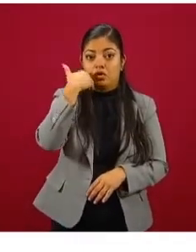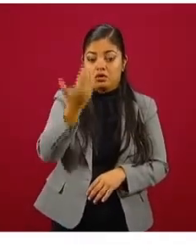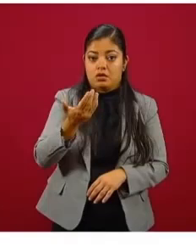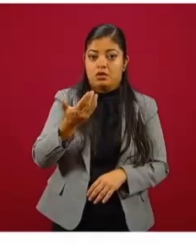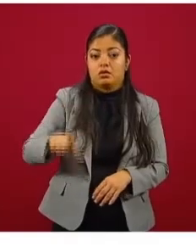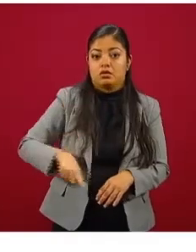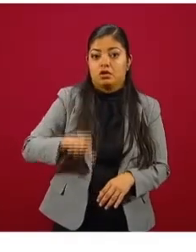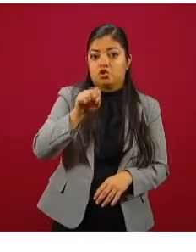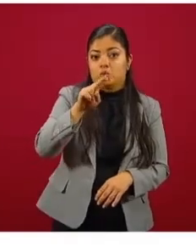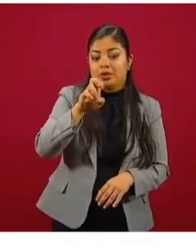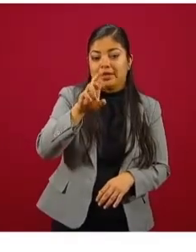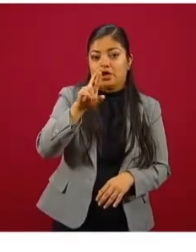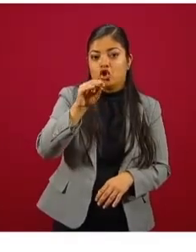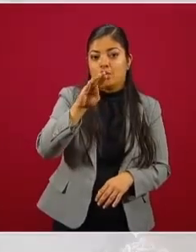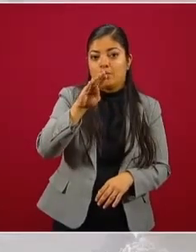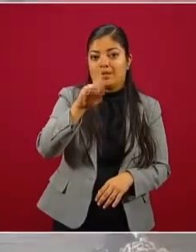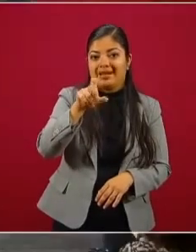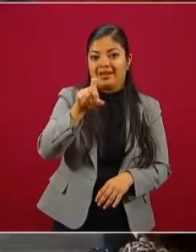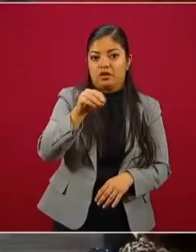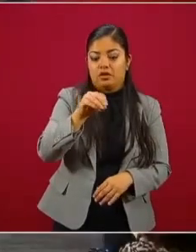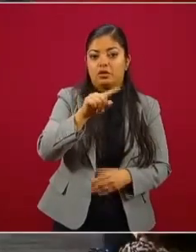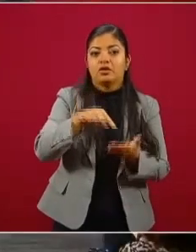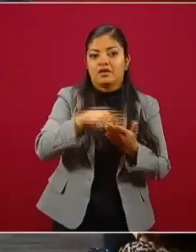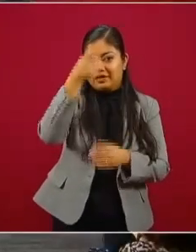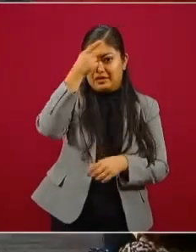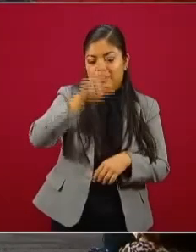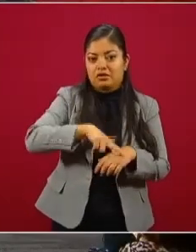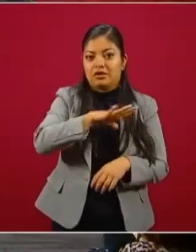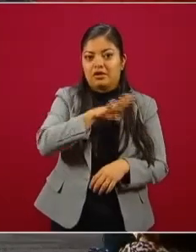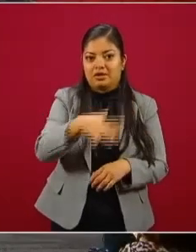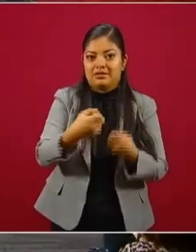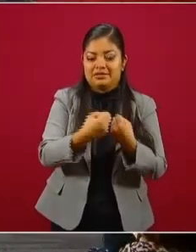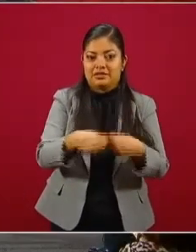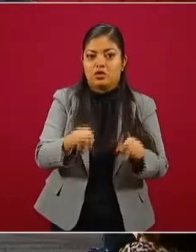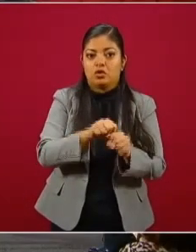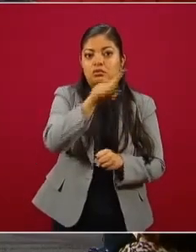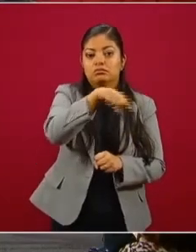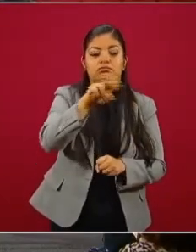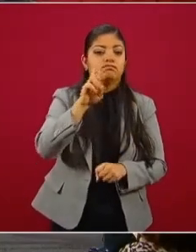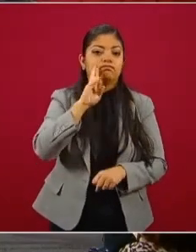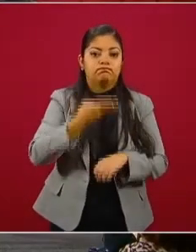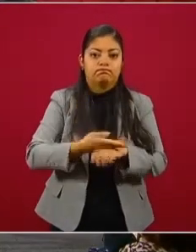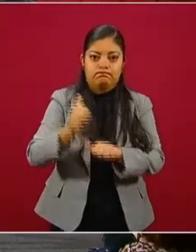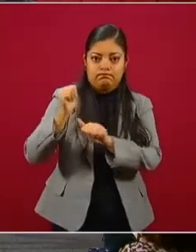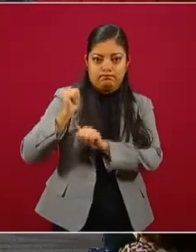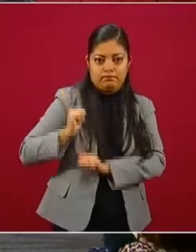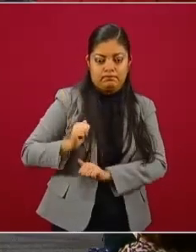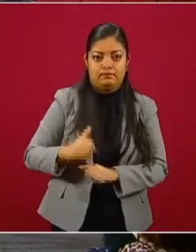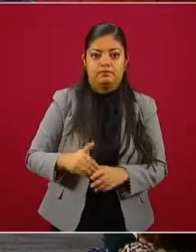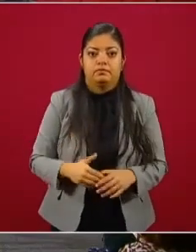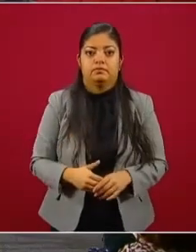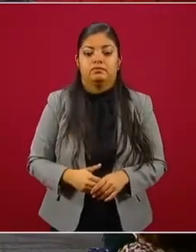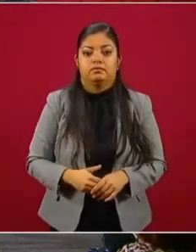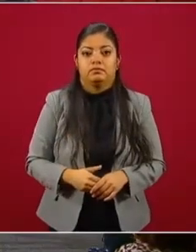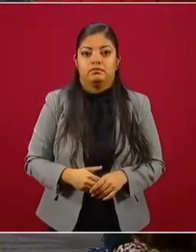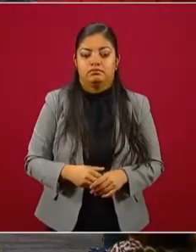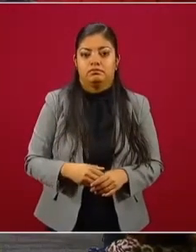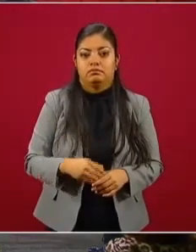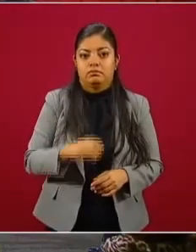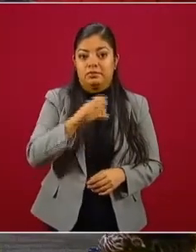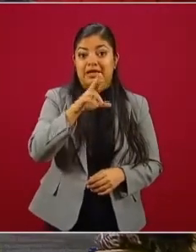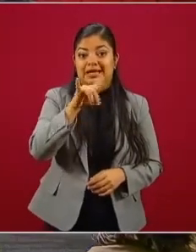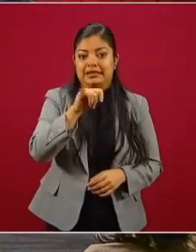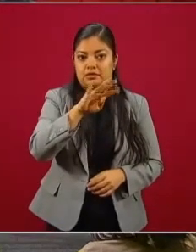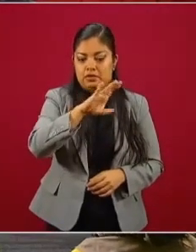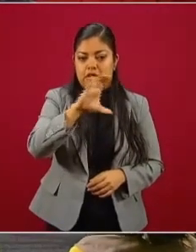robledo director general del seguro social ellos serán la autoridad operativa responsable de el crit